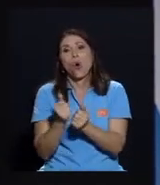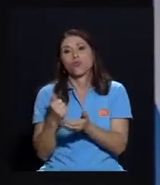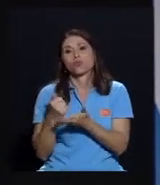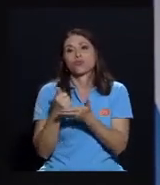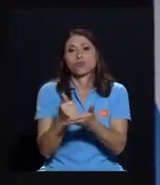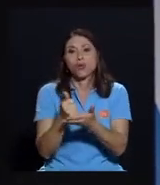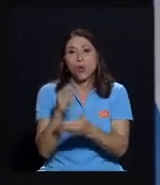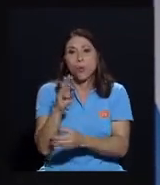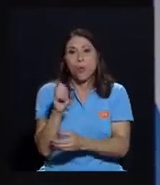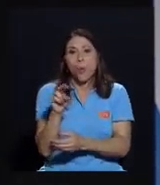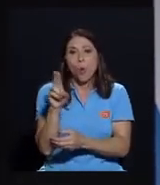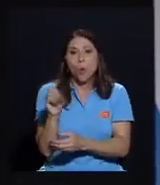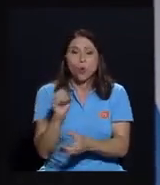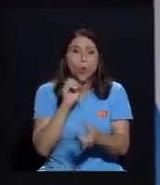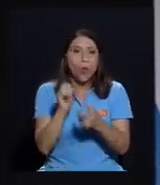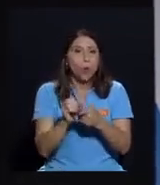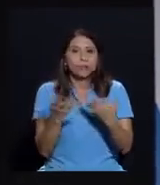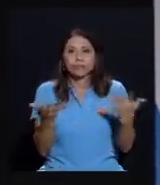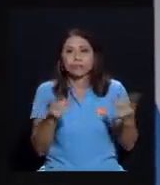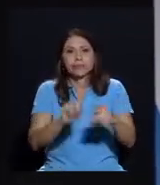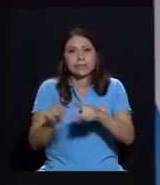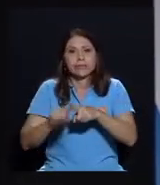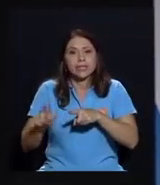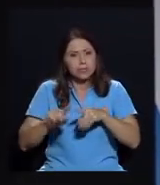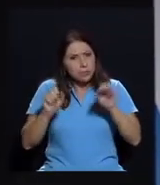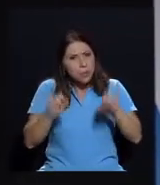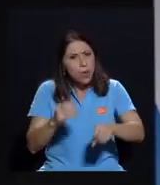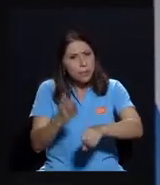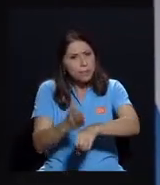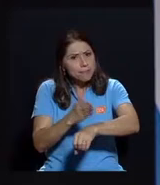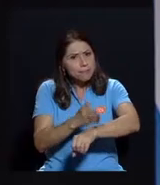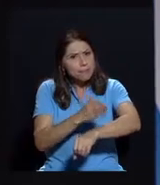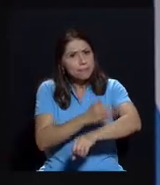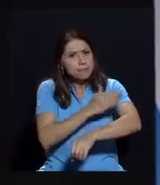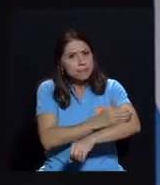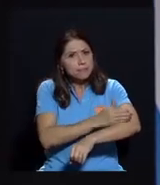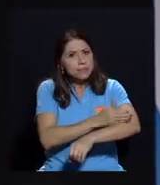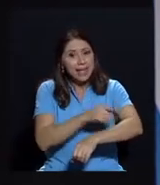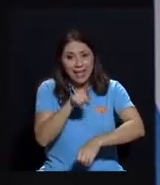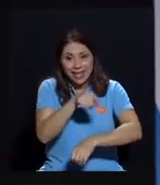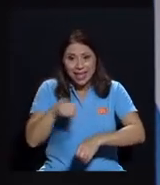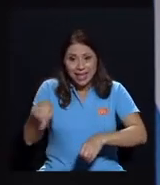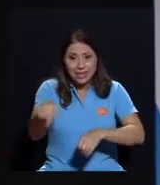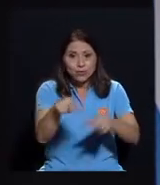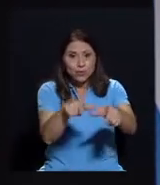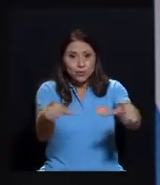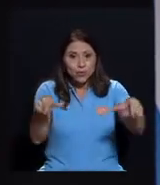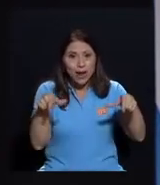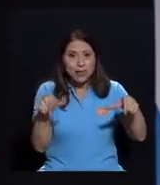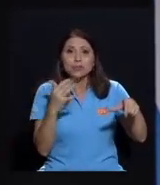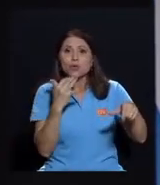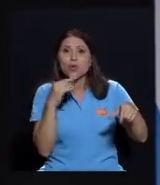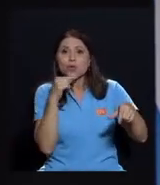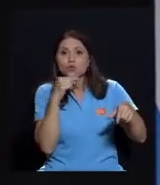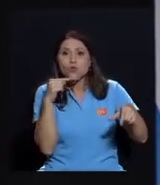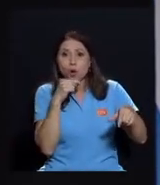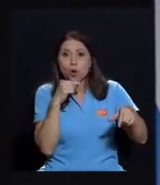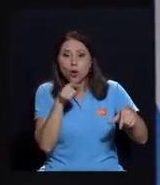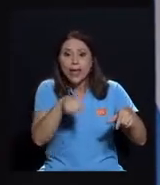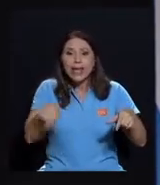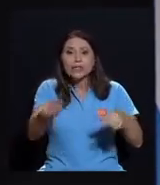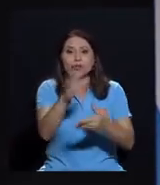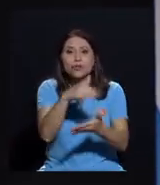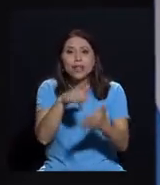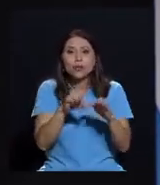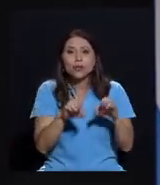cambien esos entornos mejorando haciendo que los centros educativos de esos puntos en rojo sean de los mejores del